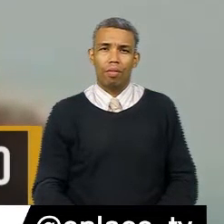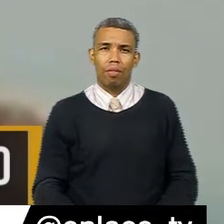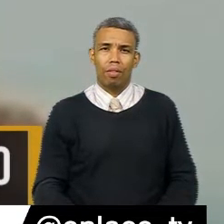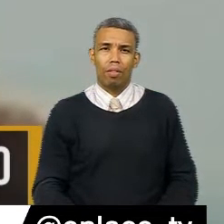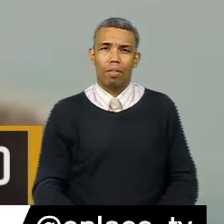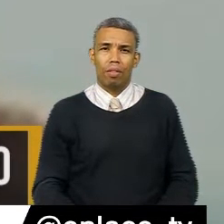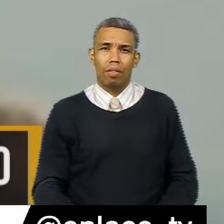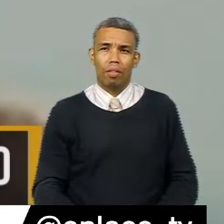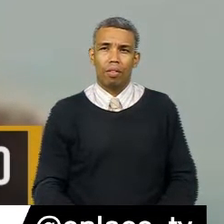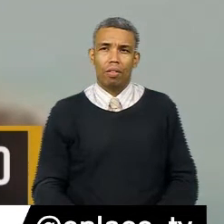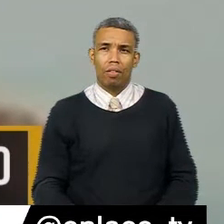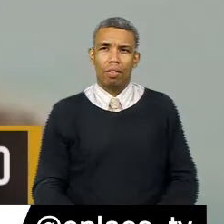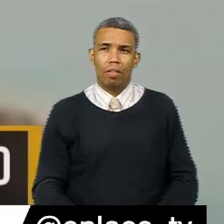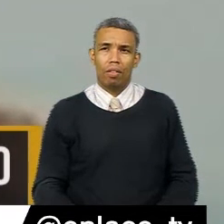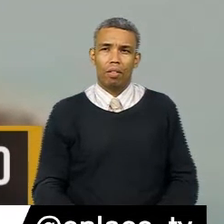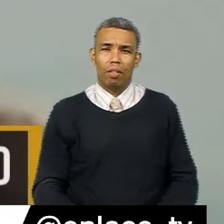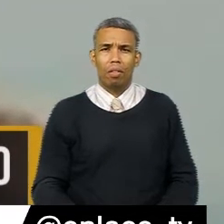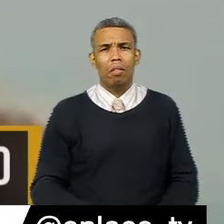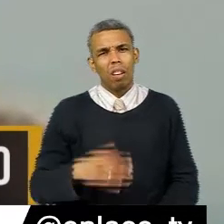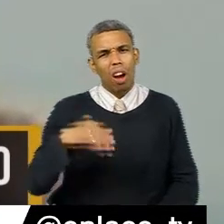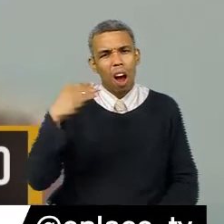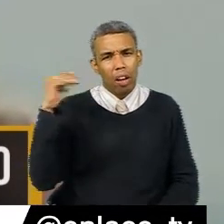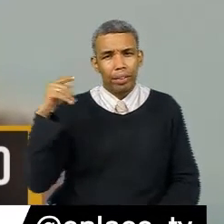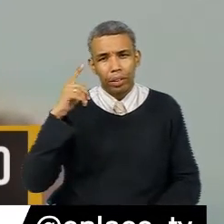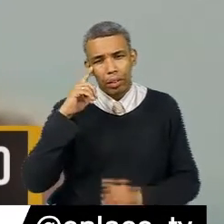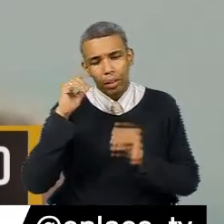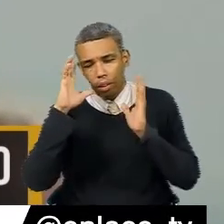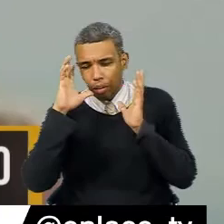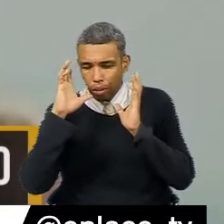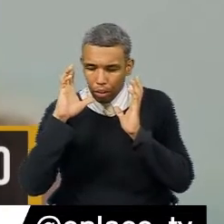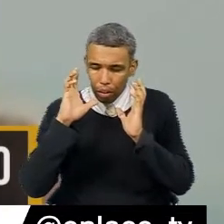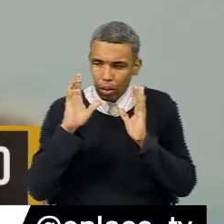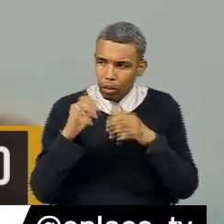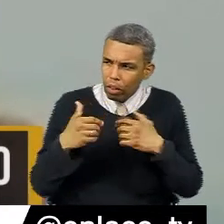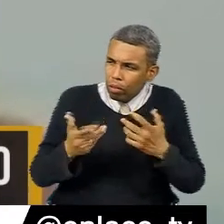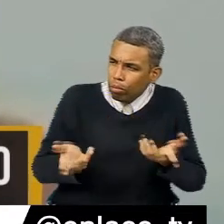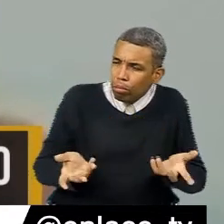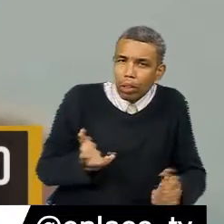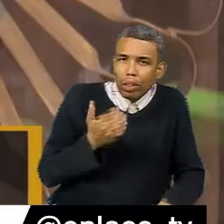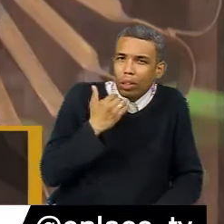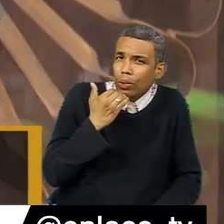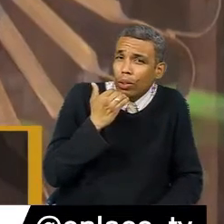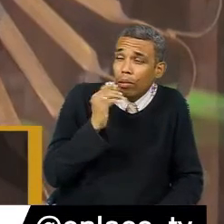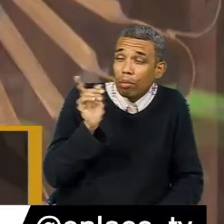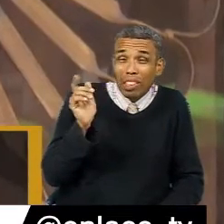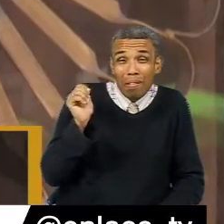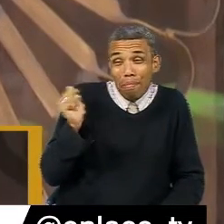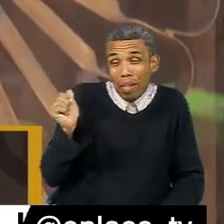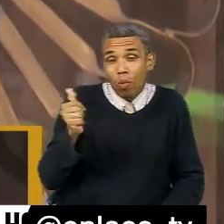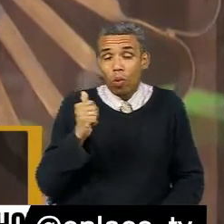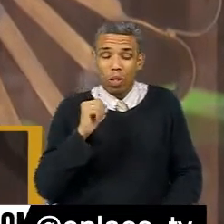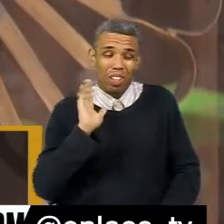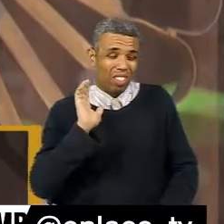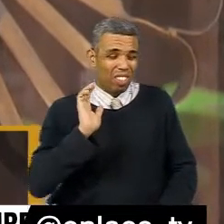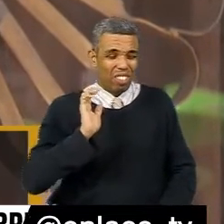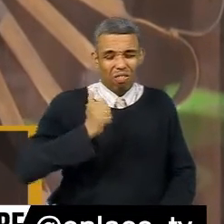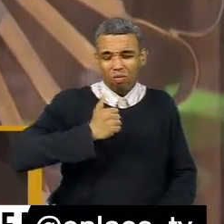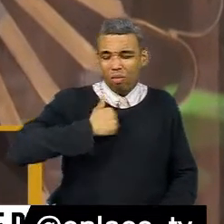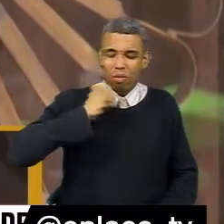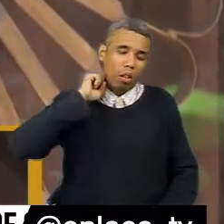un poco triste, desgastado, pero no sé decirle si deuda, no creo. él de sus intereses, de